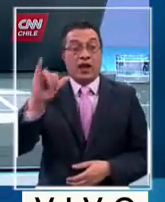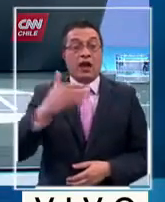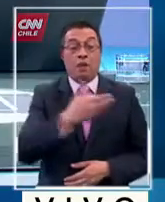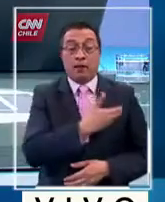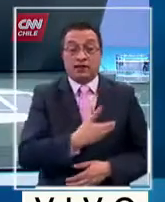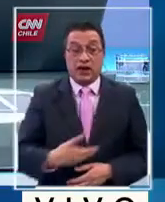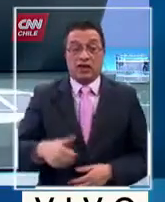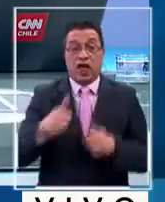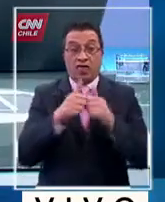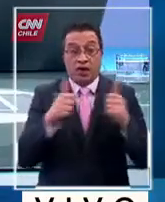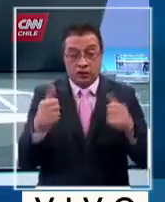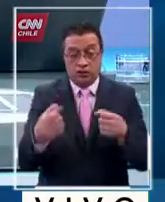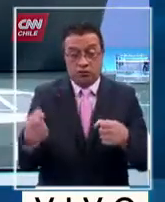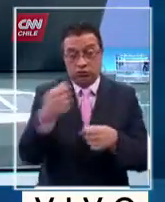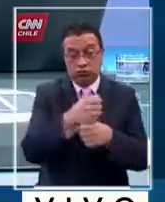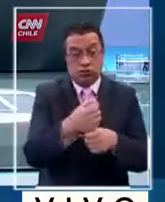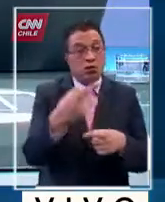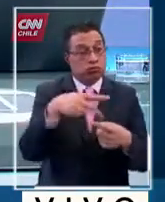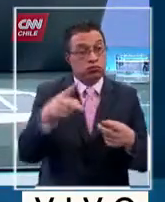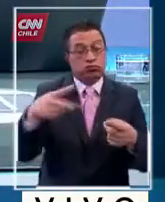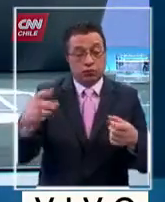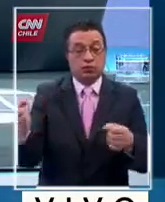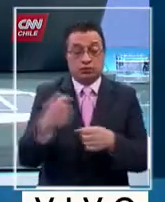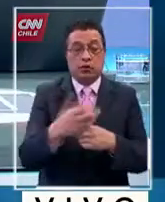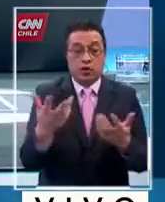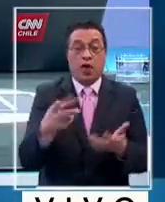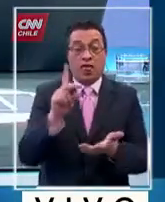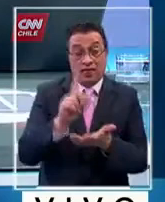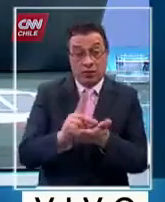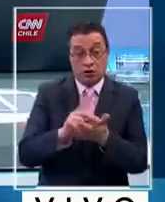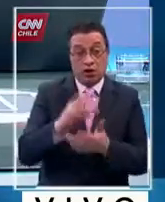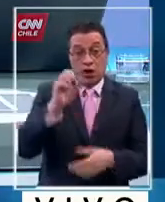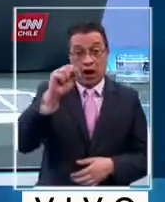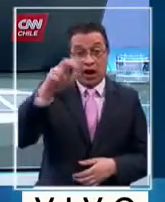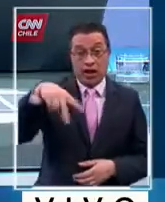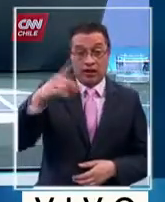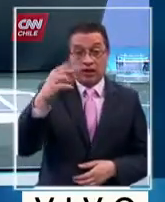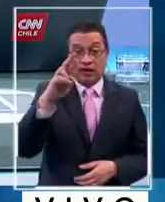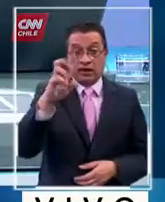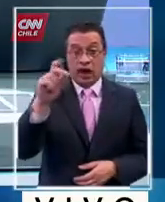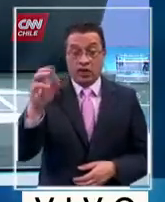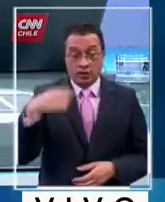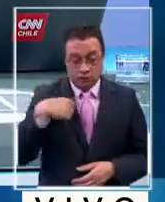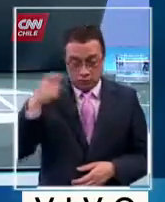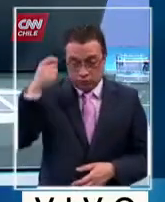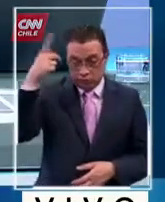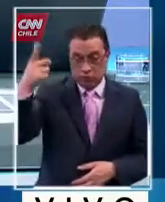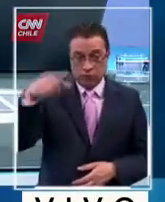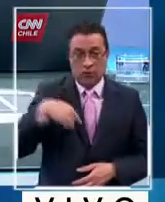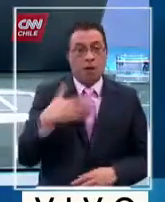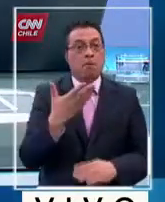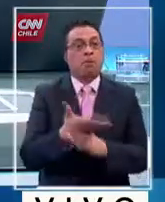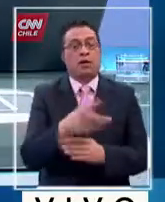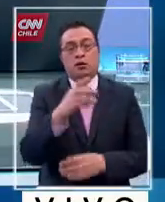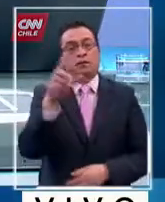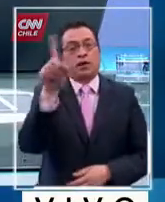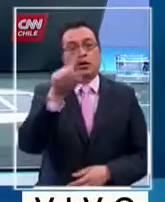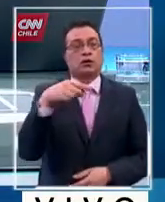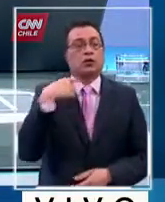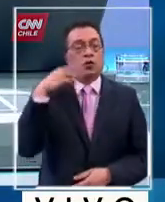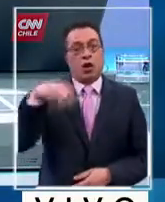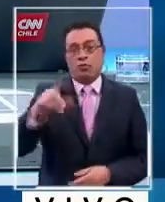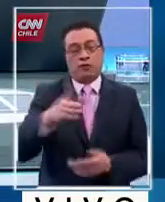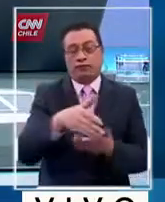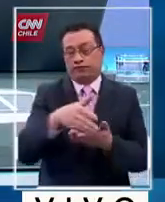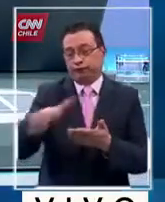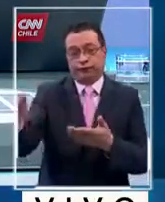durante todo este tiempo. Tanto es así que el diputado Osvaldo Andrade, cuando se entera, él pide que se saque a SQM de la cartera de inversiones, no a